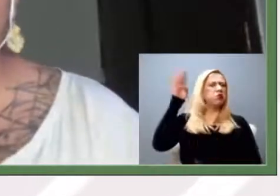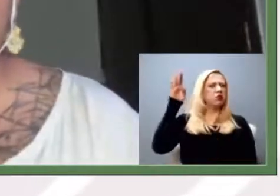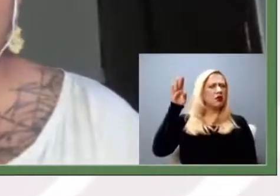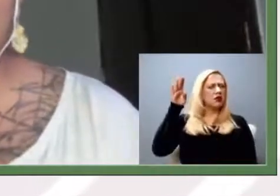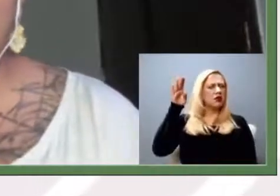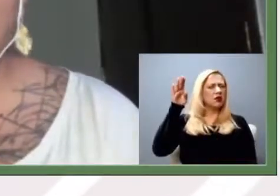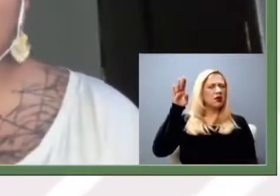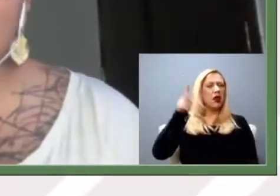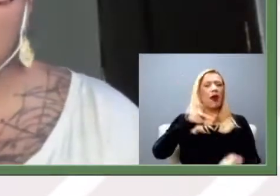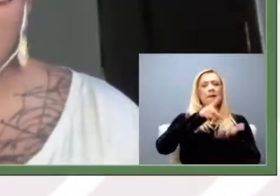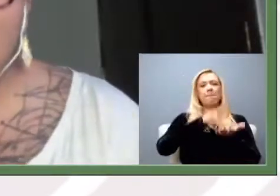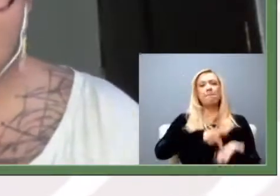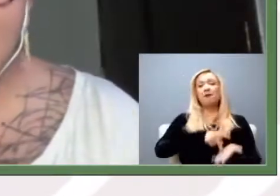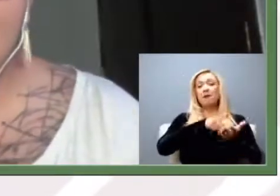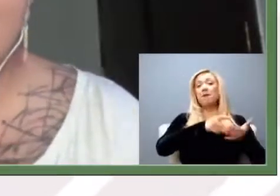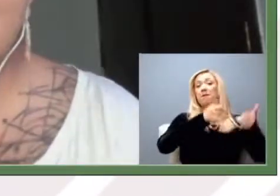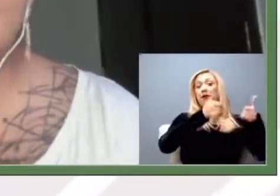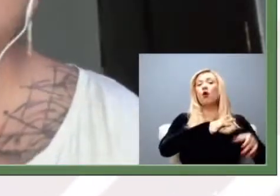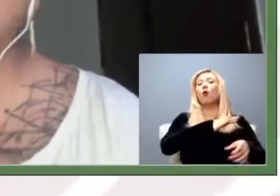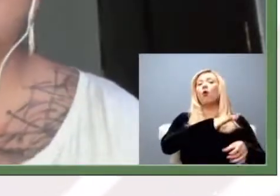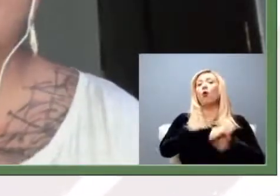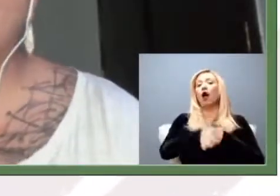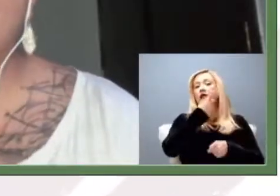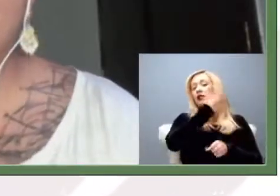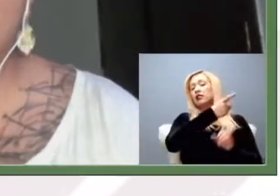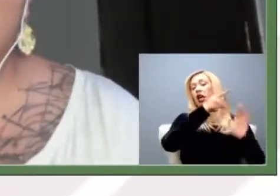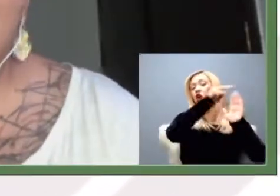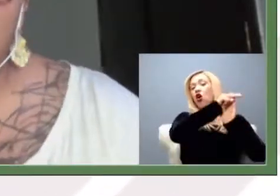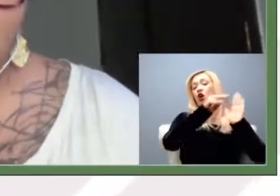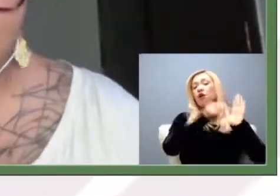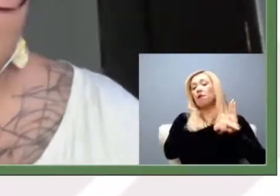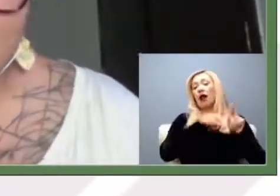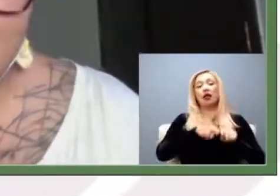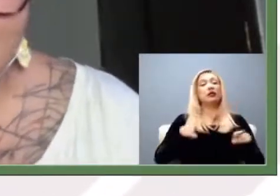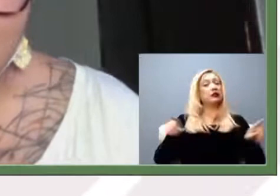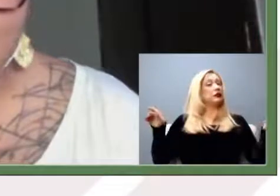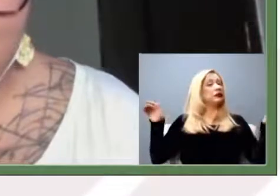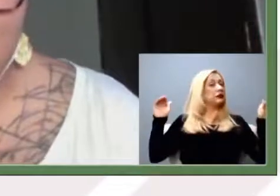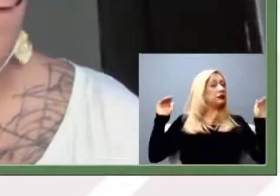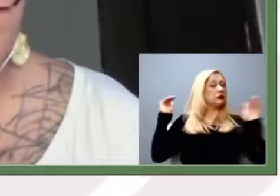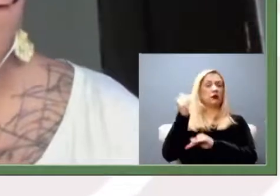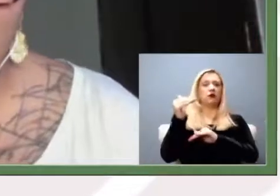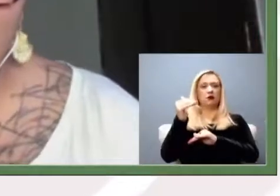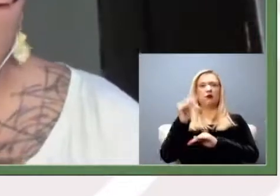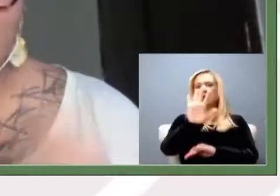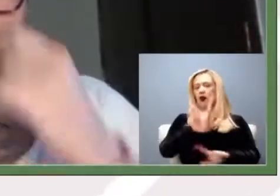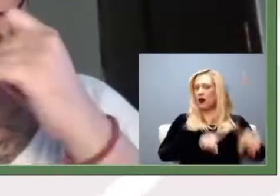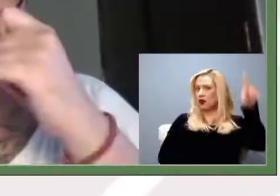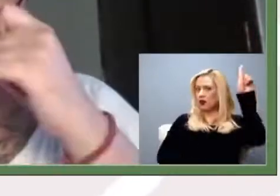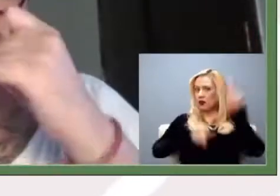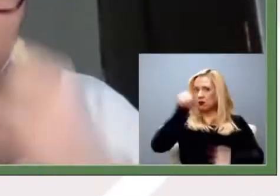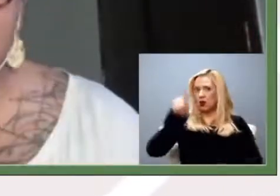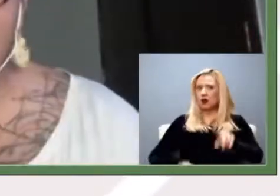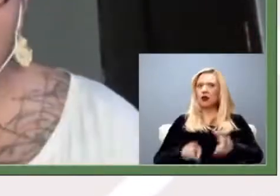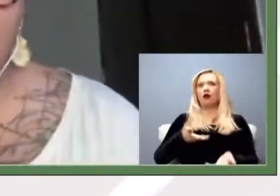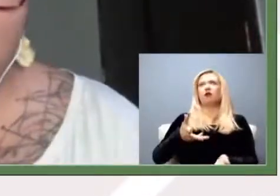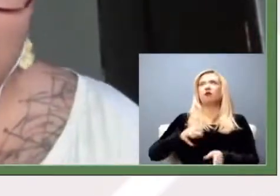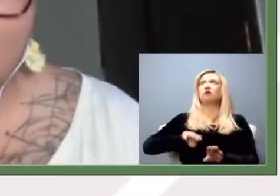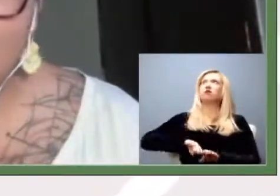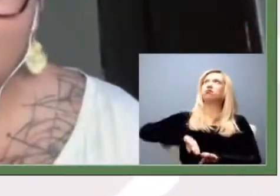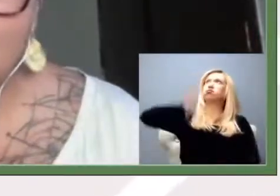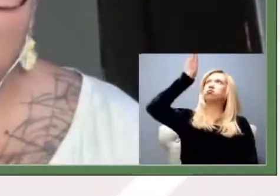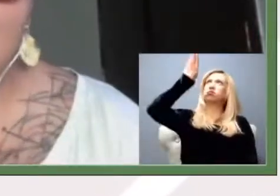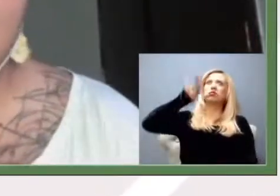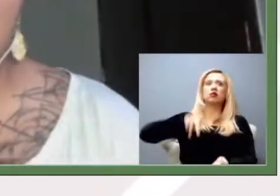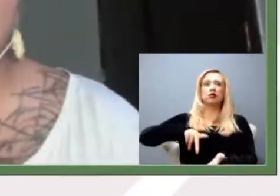peso que justo marca que es la norma de lo que hay que tener? Porque además hasta eso varía, ¿no? Dependiendo del lugar